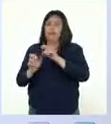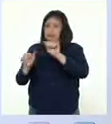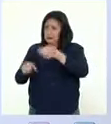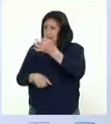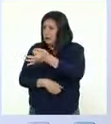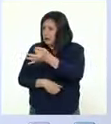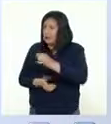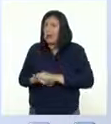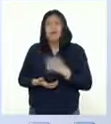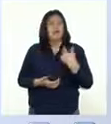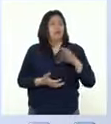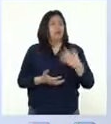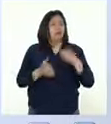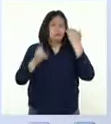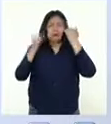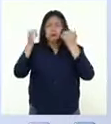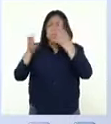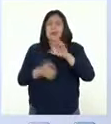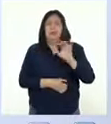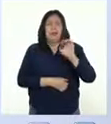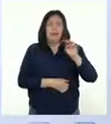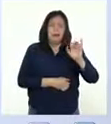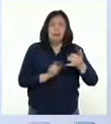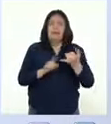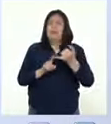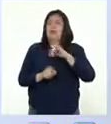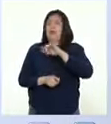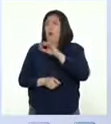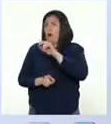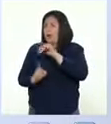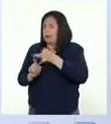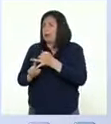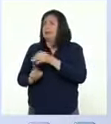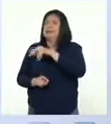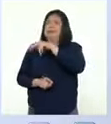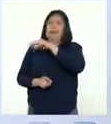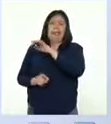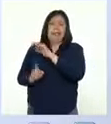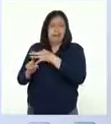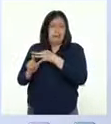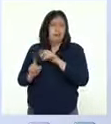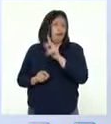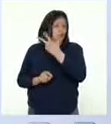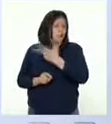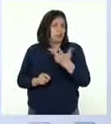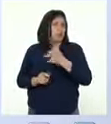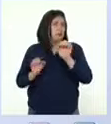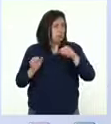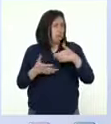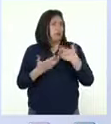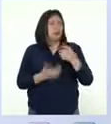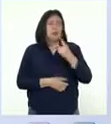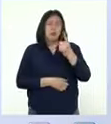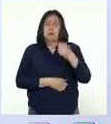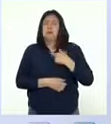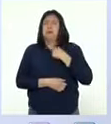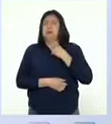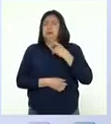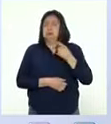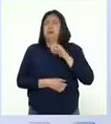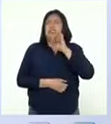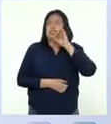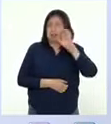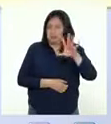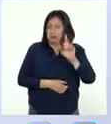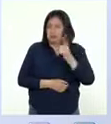respuestas, ¿verdad? Los aportes de Camila, Joaquín y Nashley nos sirven mucho. Pero hay uno que me gustaría